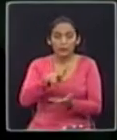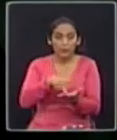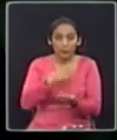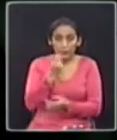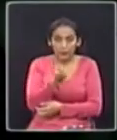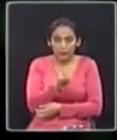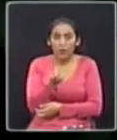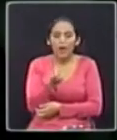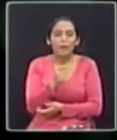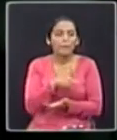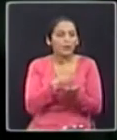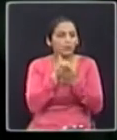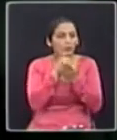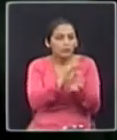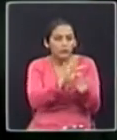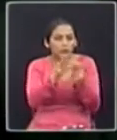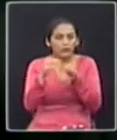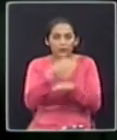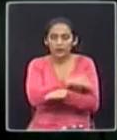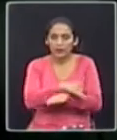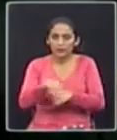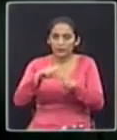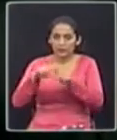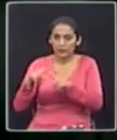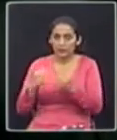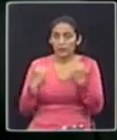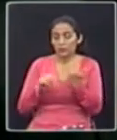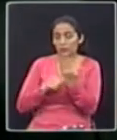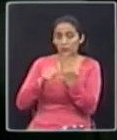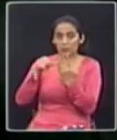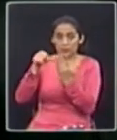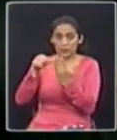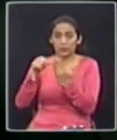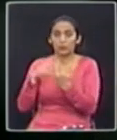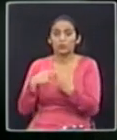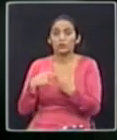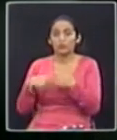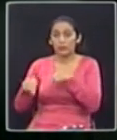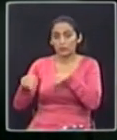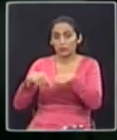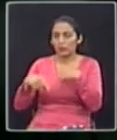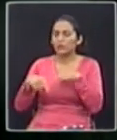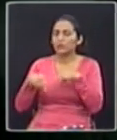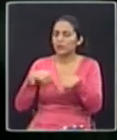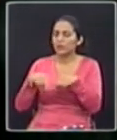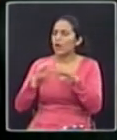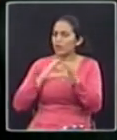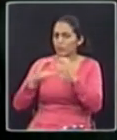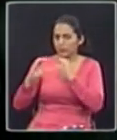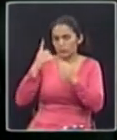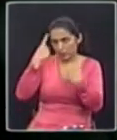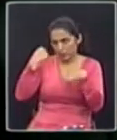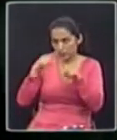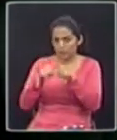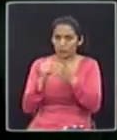con el ministro Granda en términos de buscar un modelo de gestión para el manejo